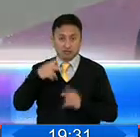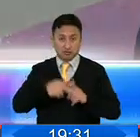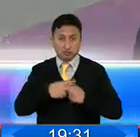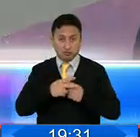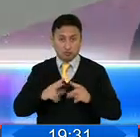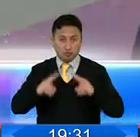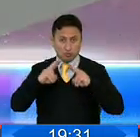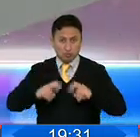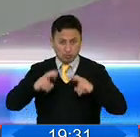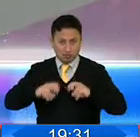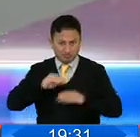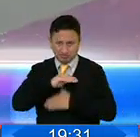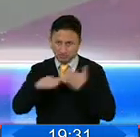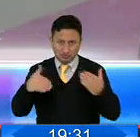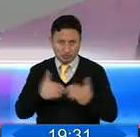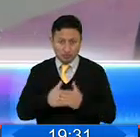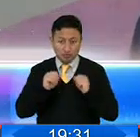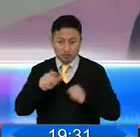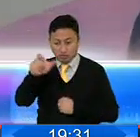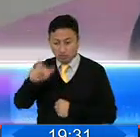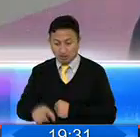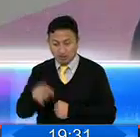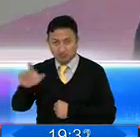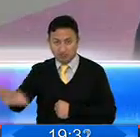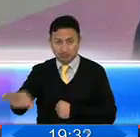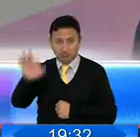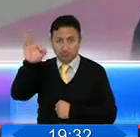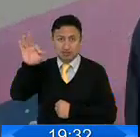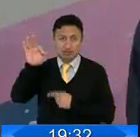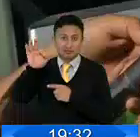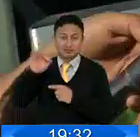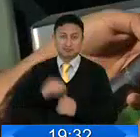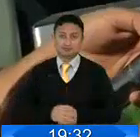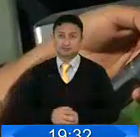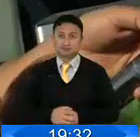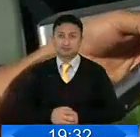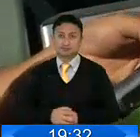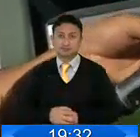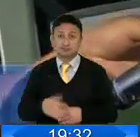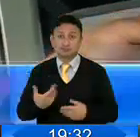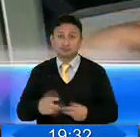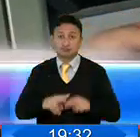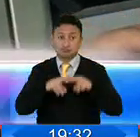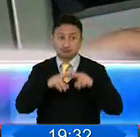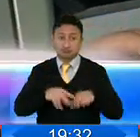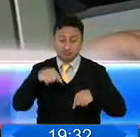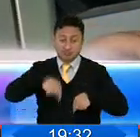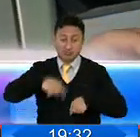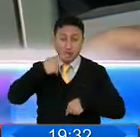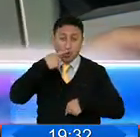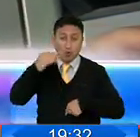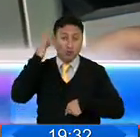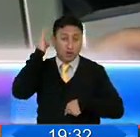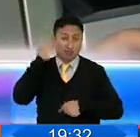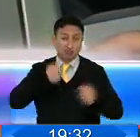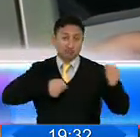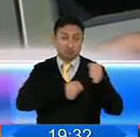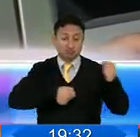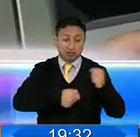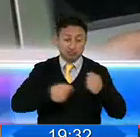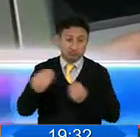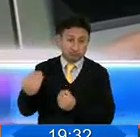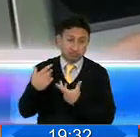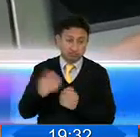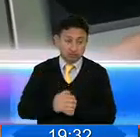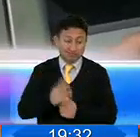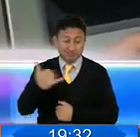investigaciones correspondientes para dar con el paradero del presunto victimario. Estamos verificando un aparente femicidio que fue reportado. Nosotros avanzamos